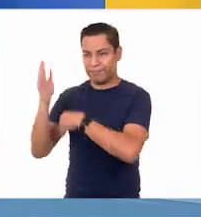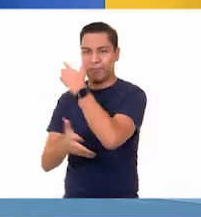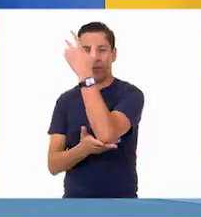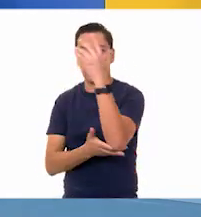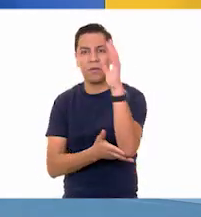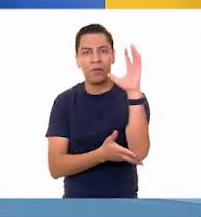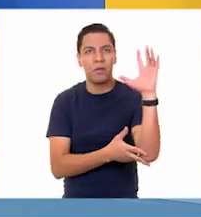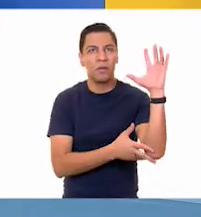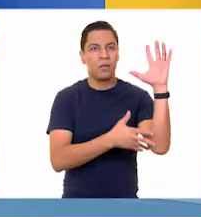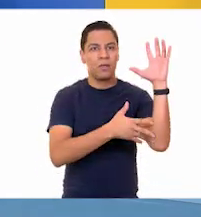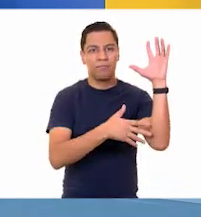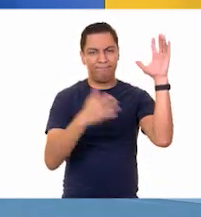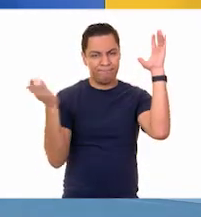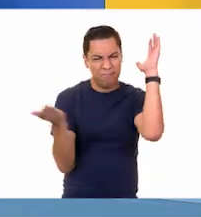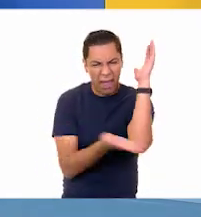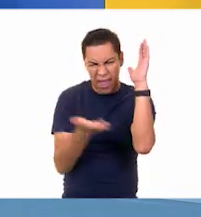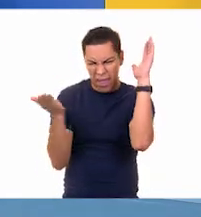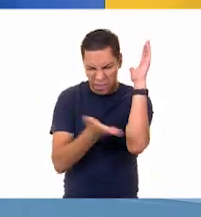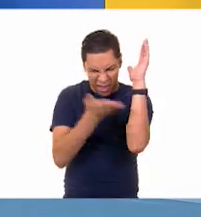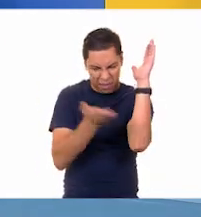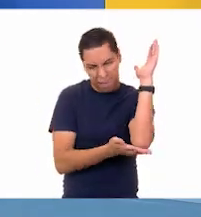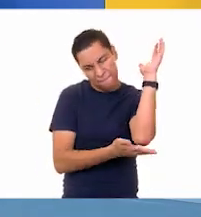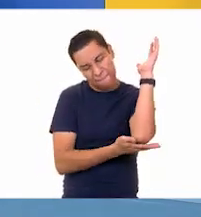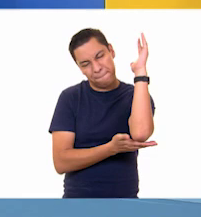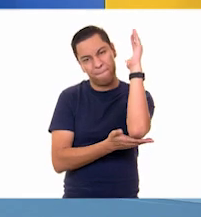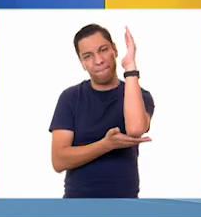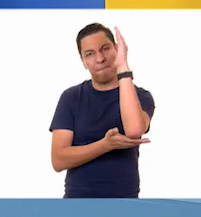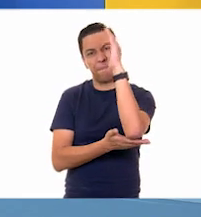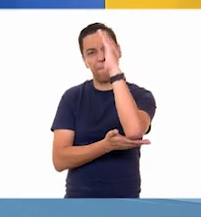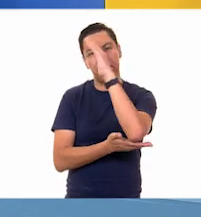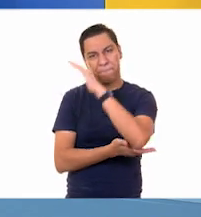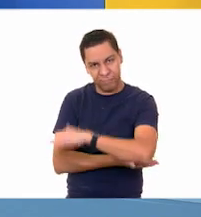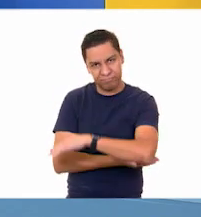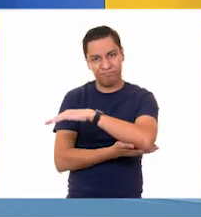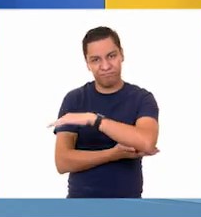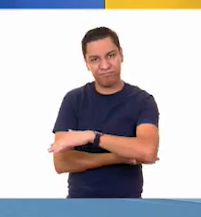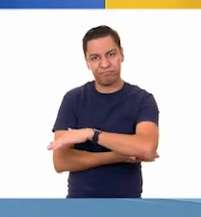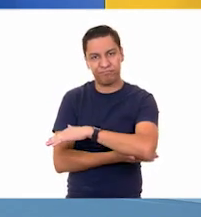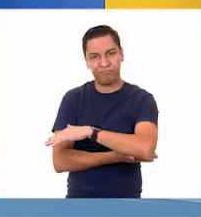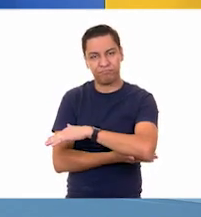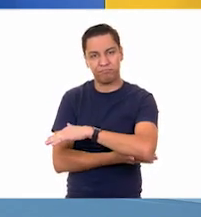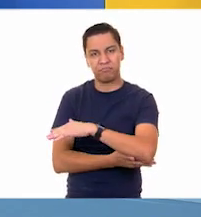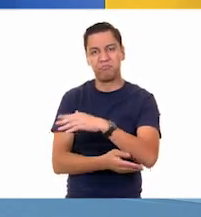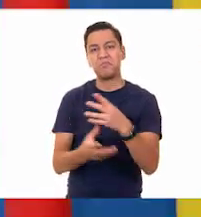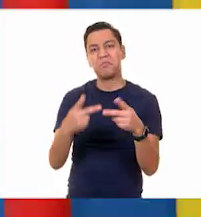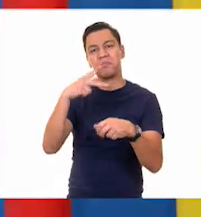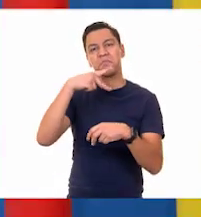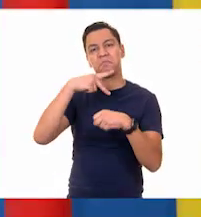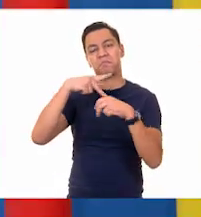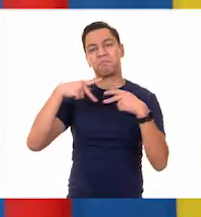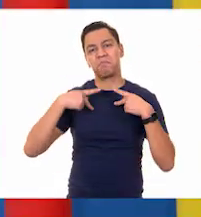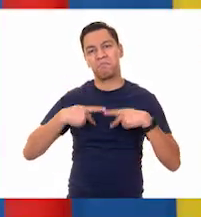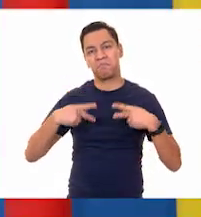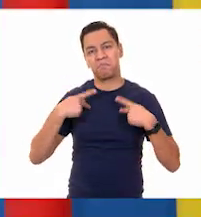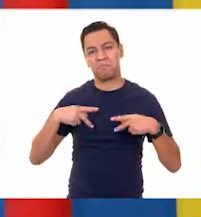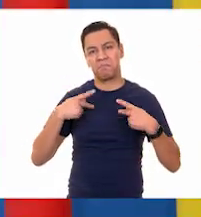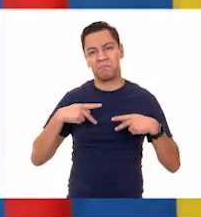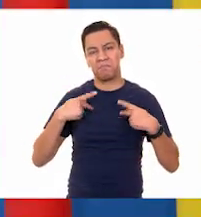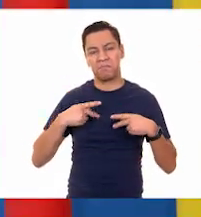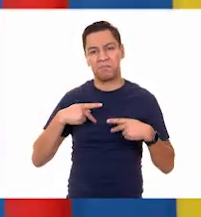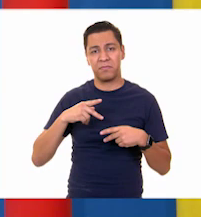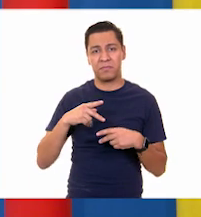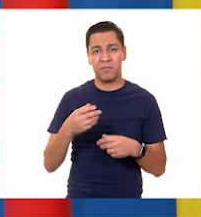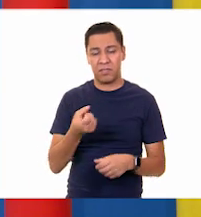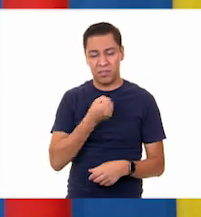el deterioro de grandes áreas naturales, así como la pérdida irreversible de biodiversidad. Y como consecuencia de esto,